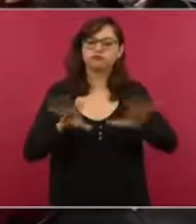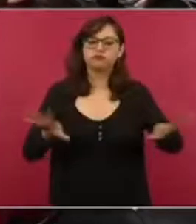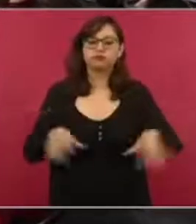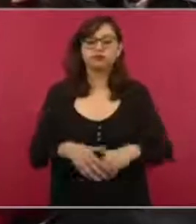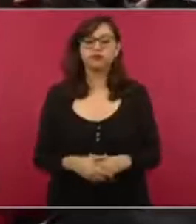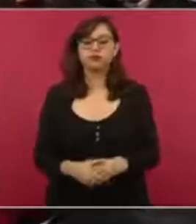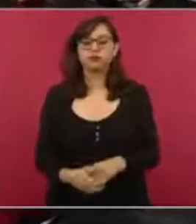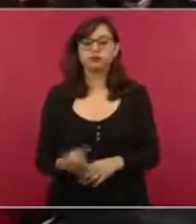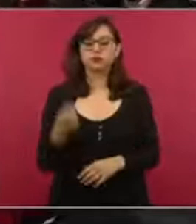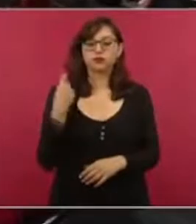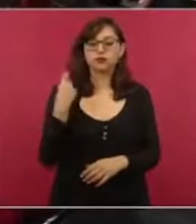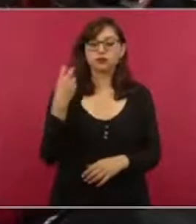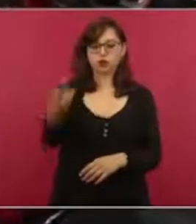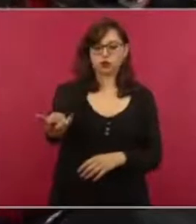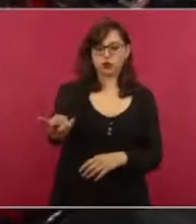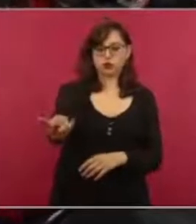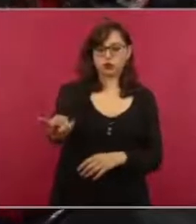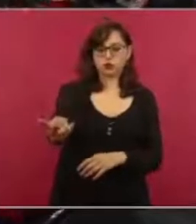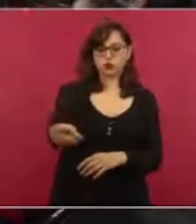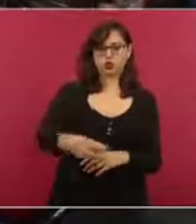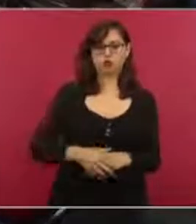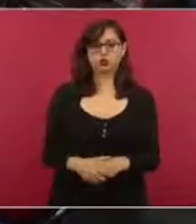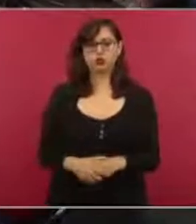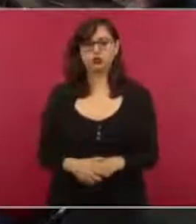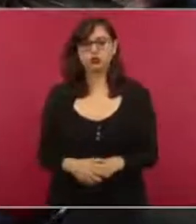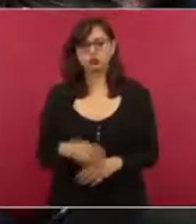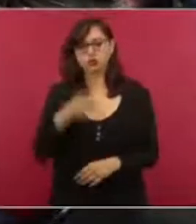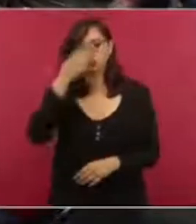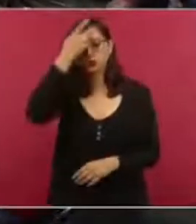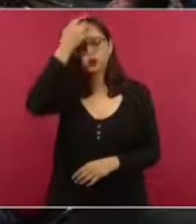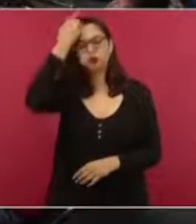Uno más. Bueno, ustedes dos.